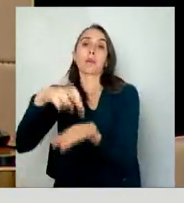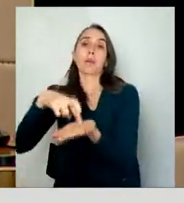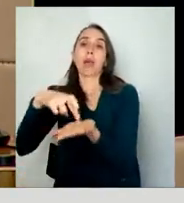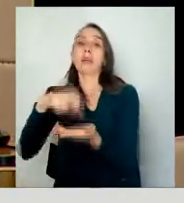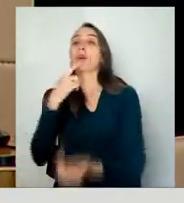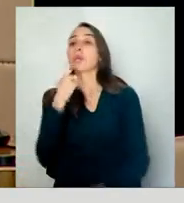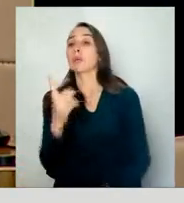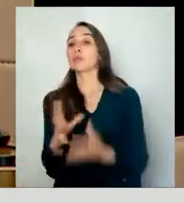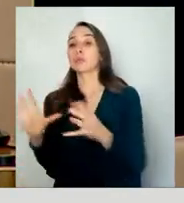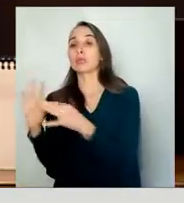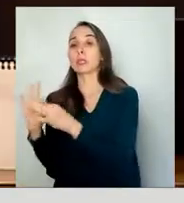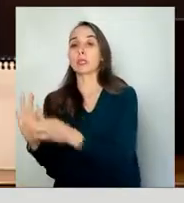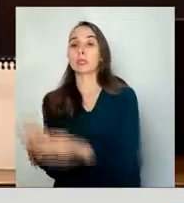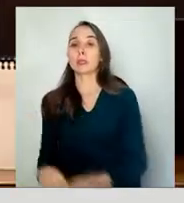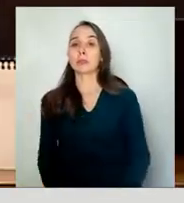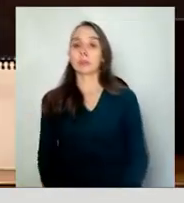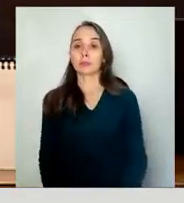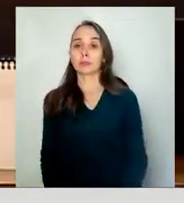gracias